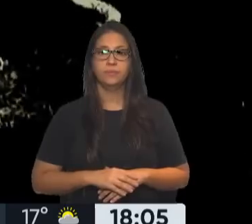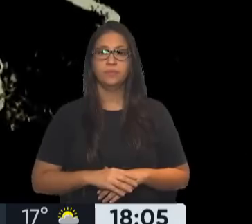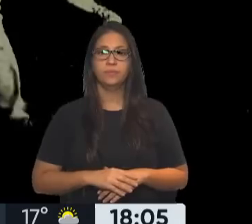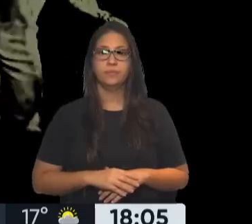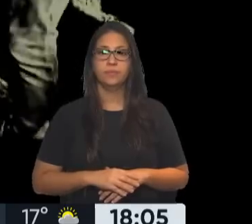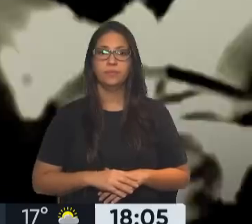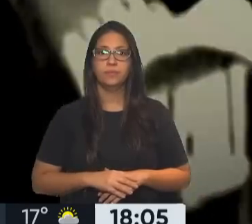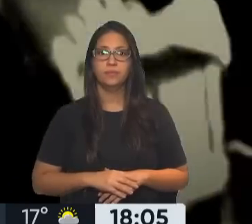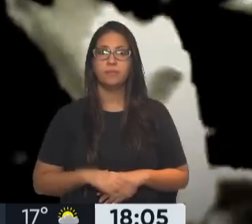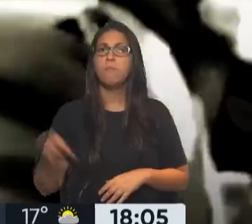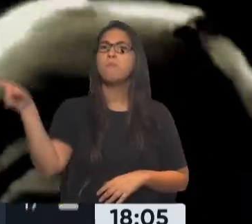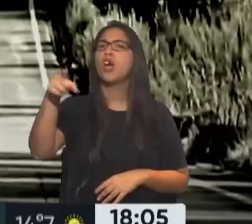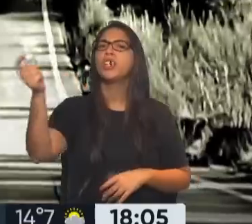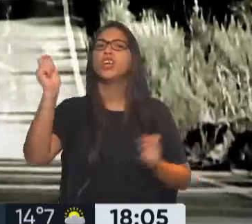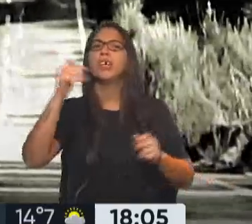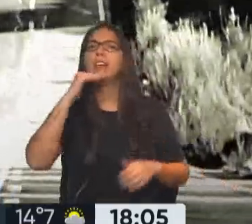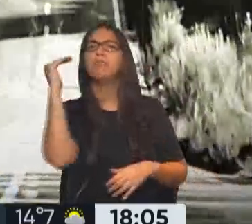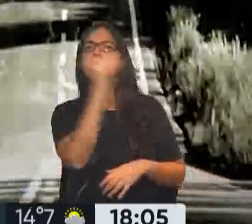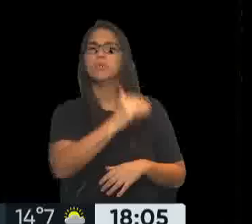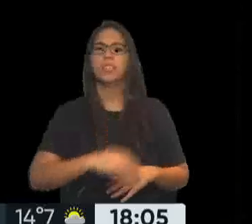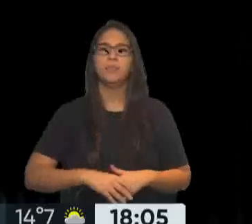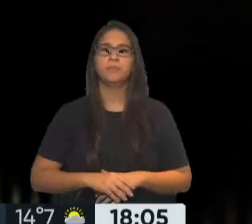¿Quién habla por ellos?